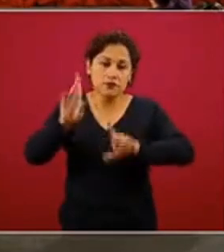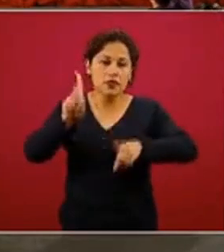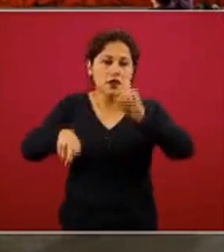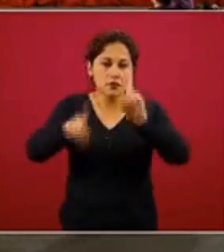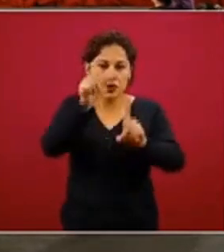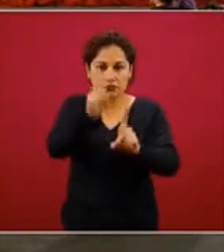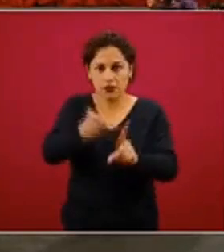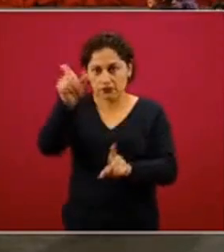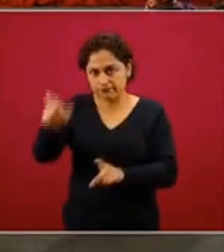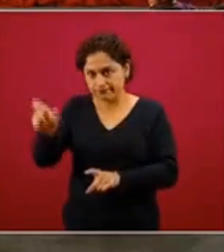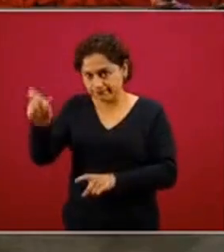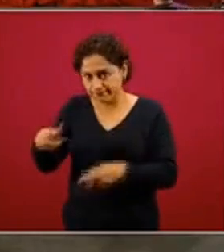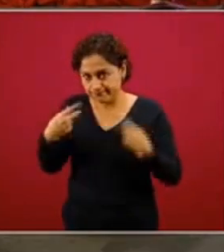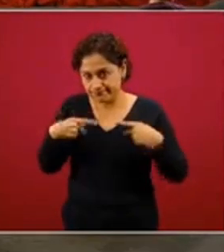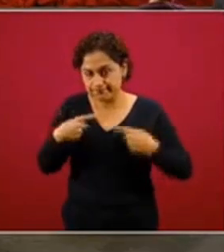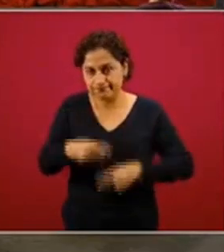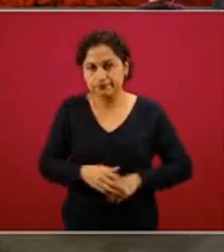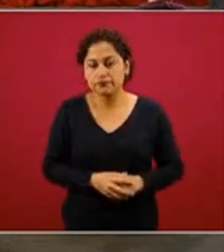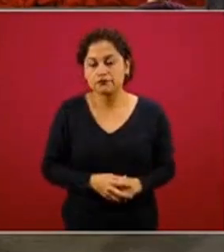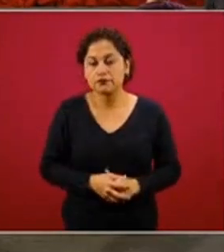Gracias, doctor. Adelante, por favor.